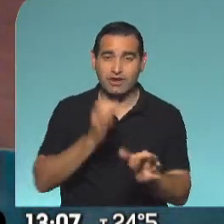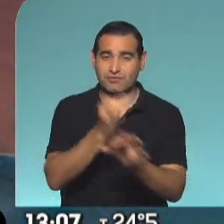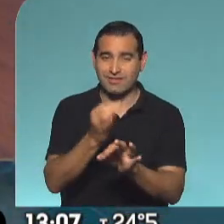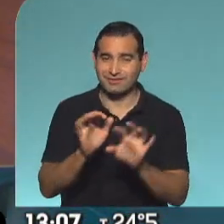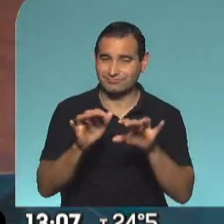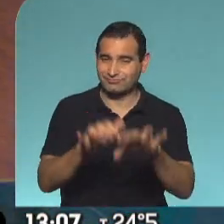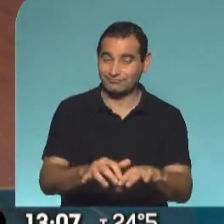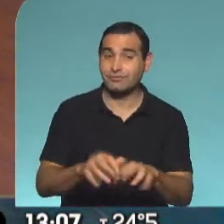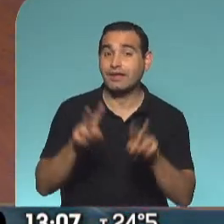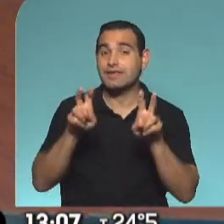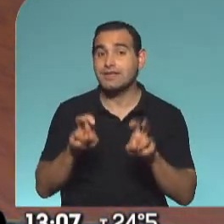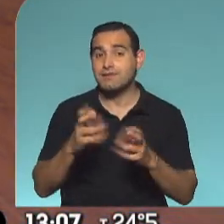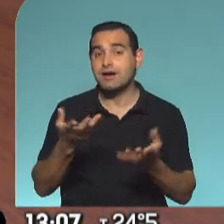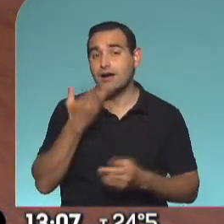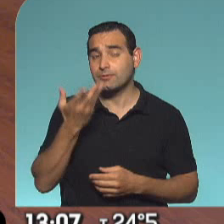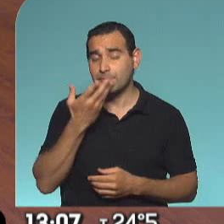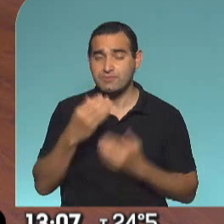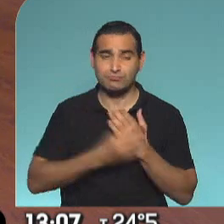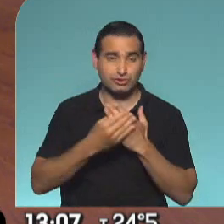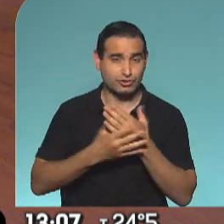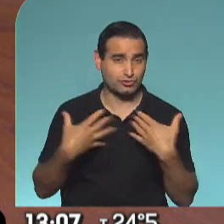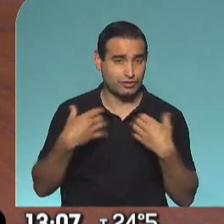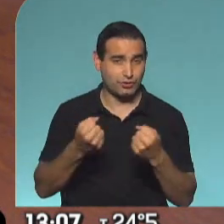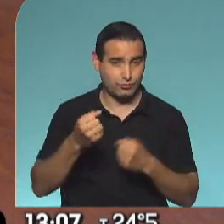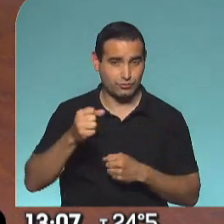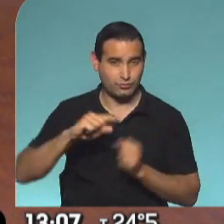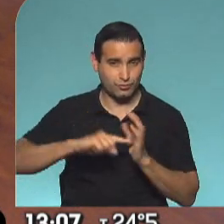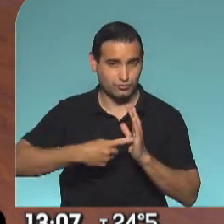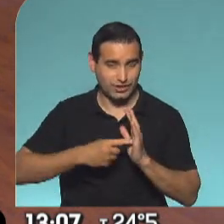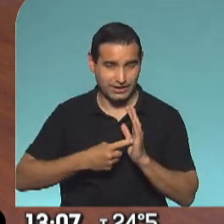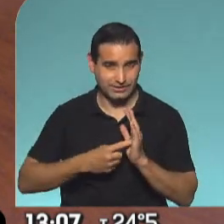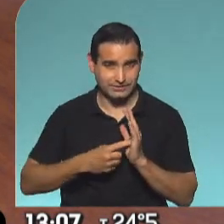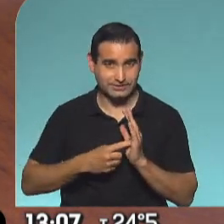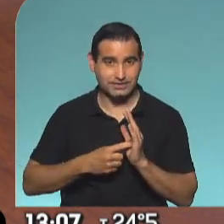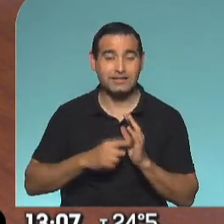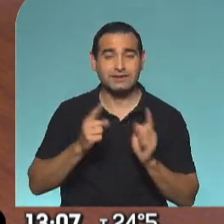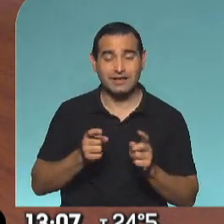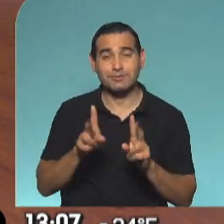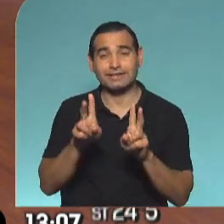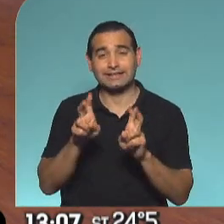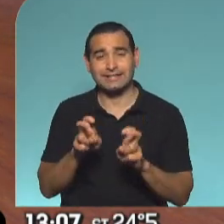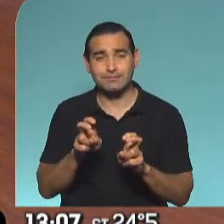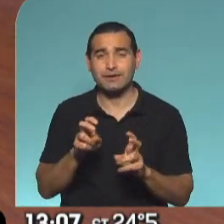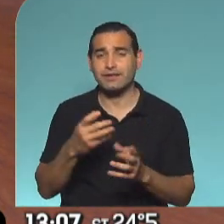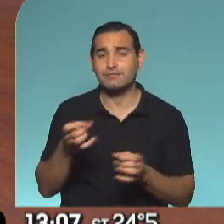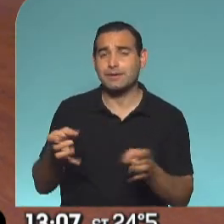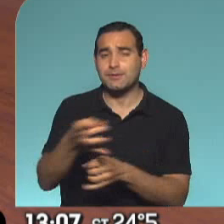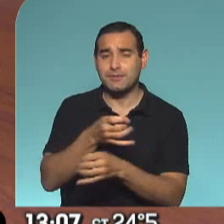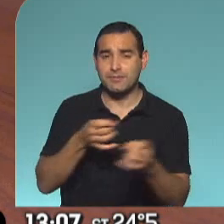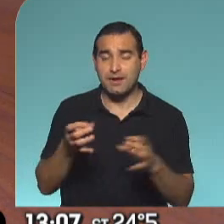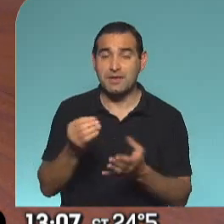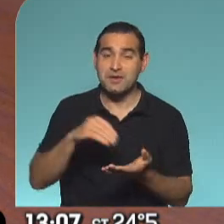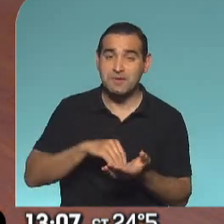este tema fue abordado por el ministro de salud de la ciudad de buenos aires al igual que el tema relacionado con la cantidad de contagios y la